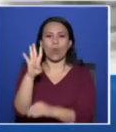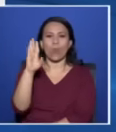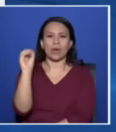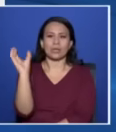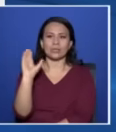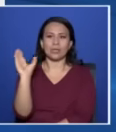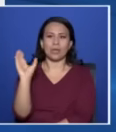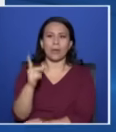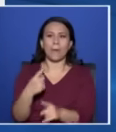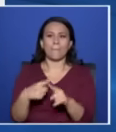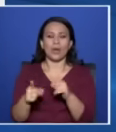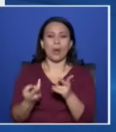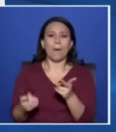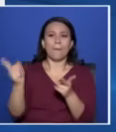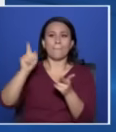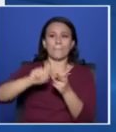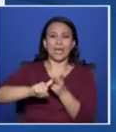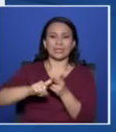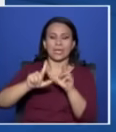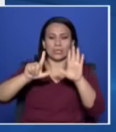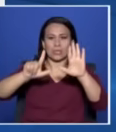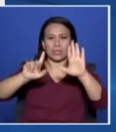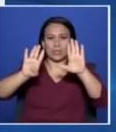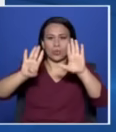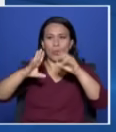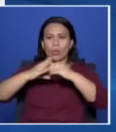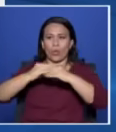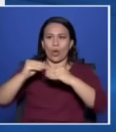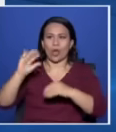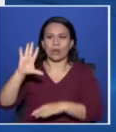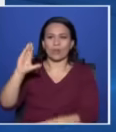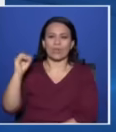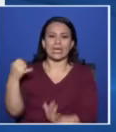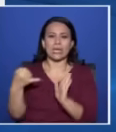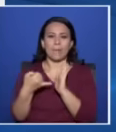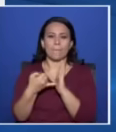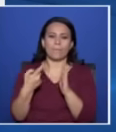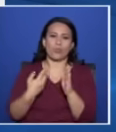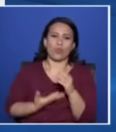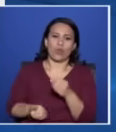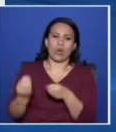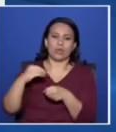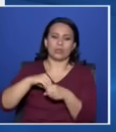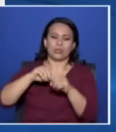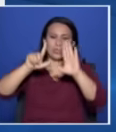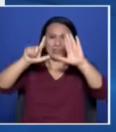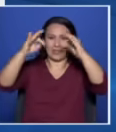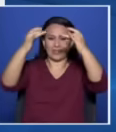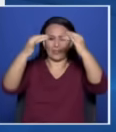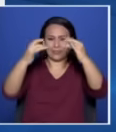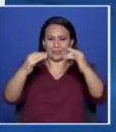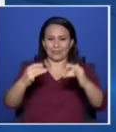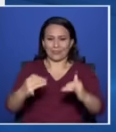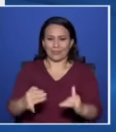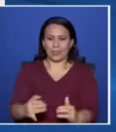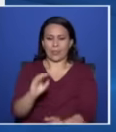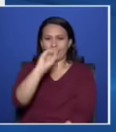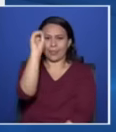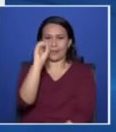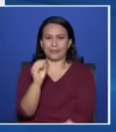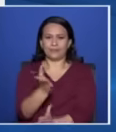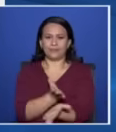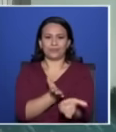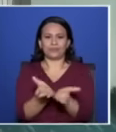$123.40. Pero a eso hay que sumar $79.50, que corresponden a 7 impuestos, incluida la tasa de